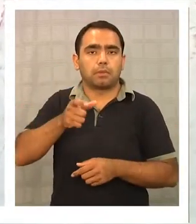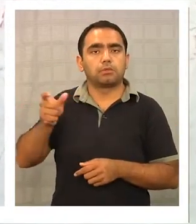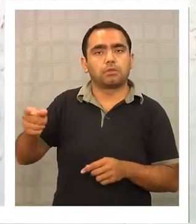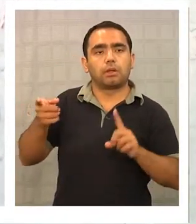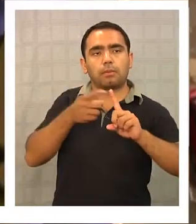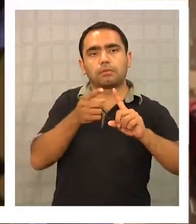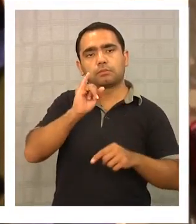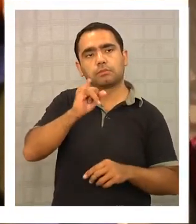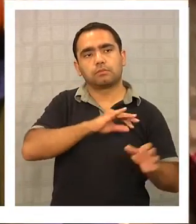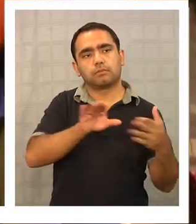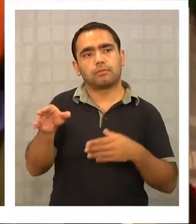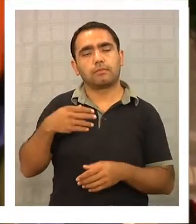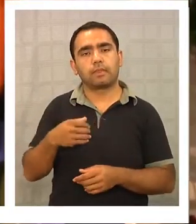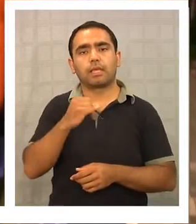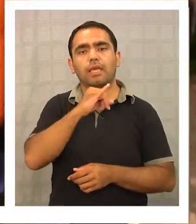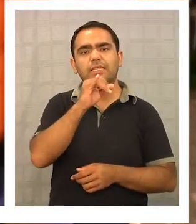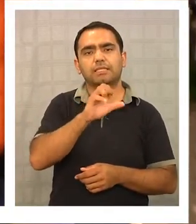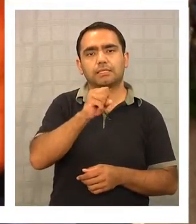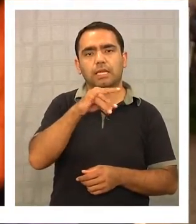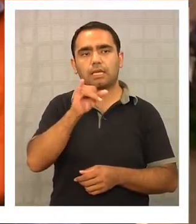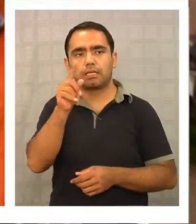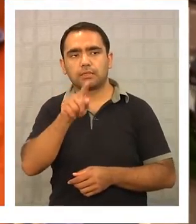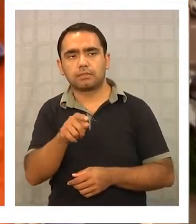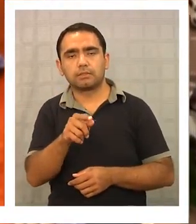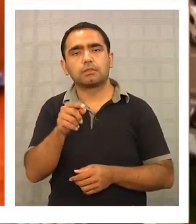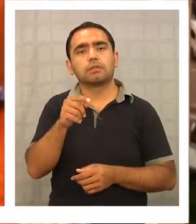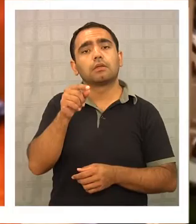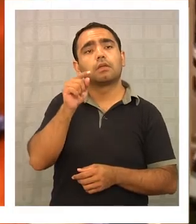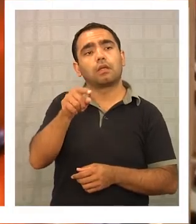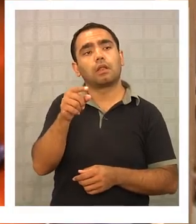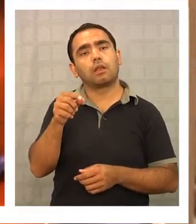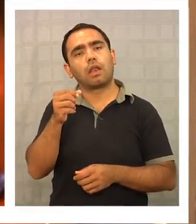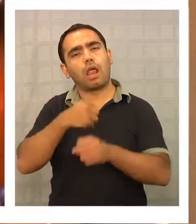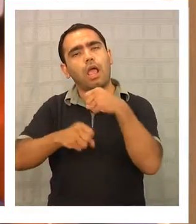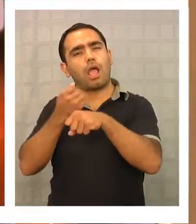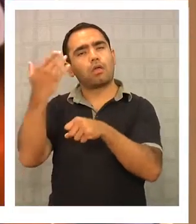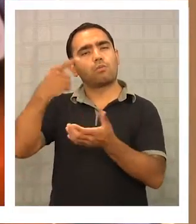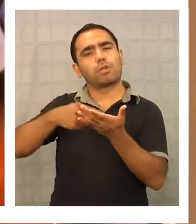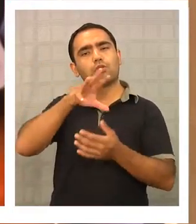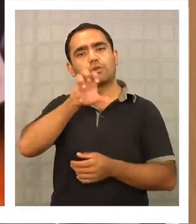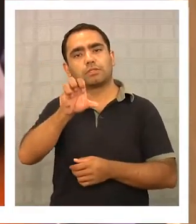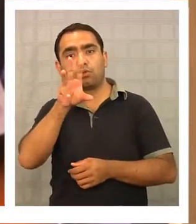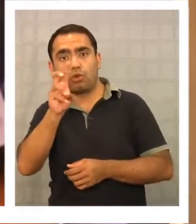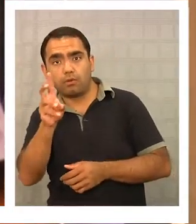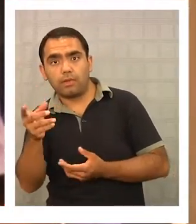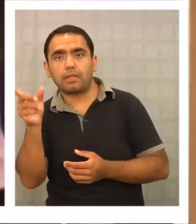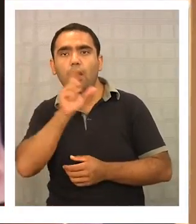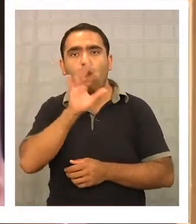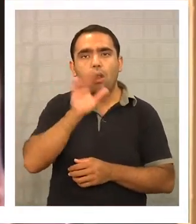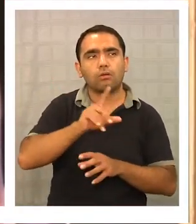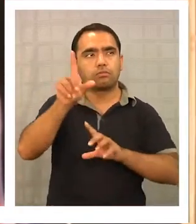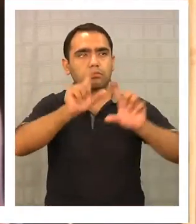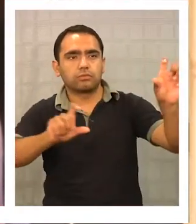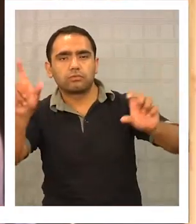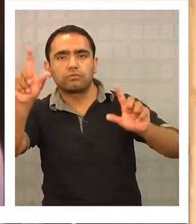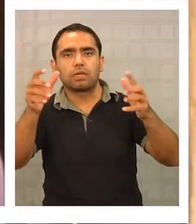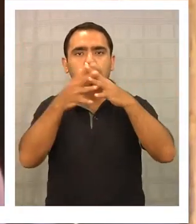en colaboración con gente de acá. No sé exactamente cómo va a ser la selección de la gente que va a participar,